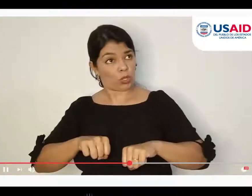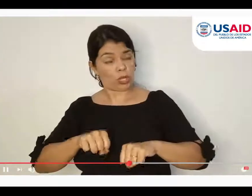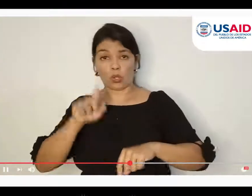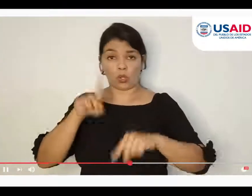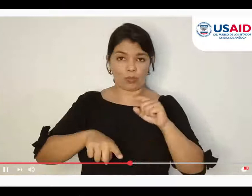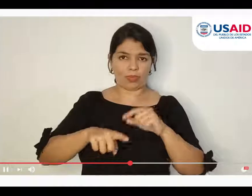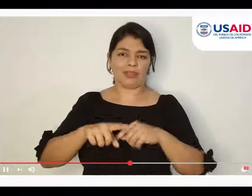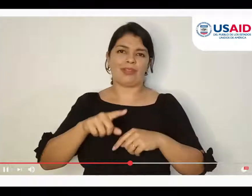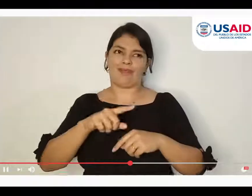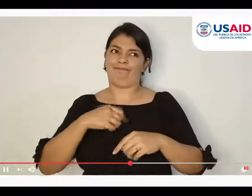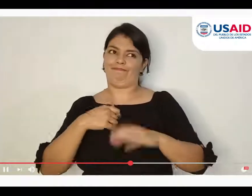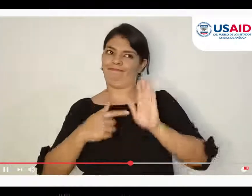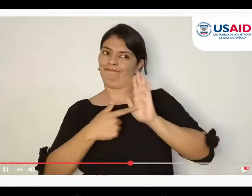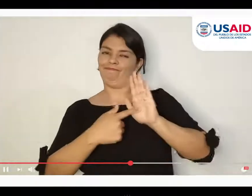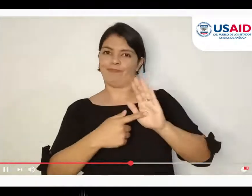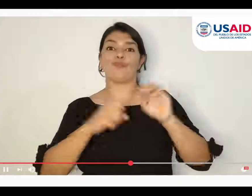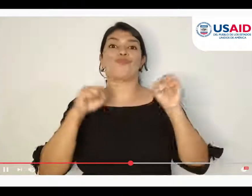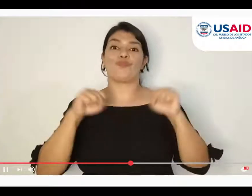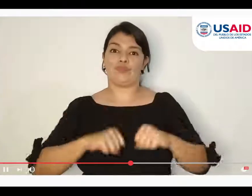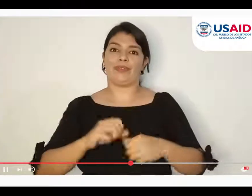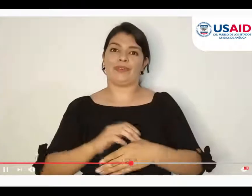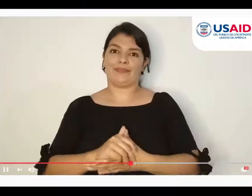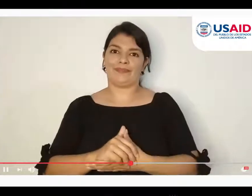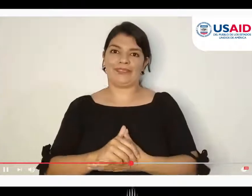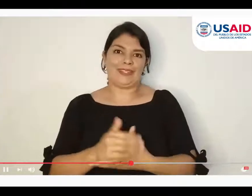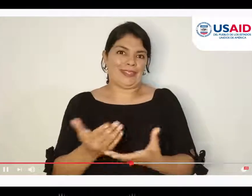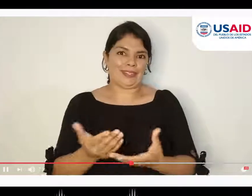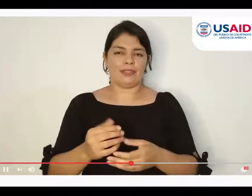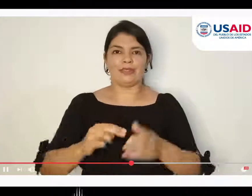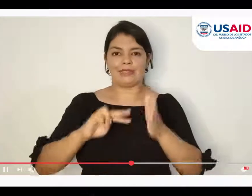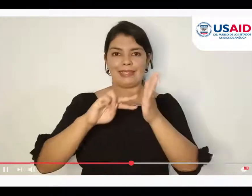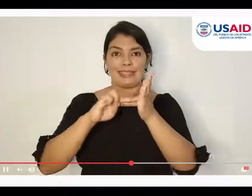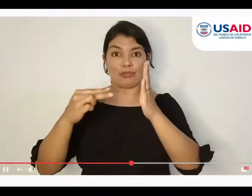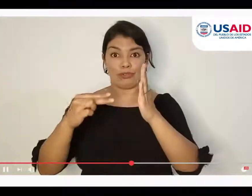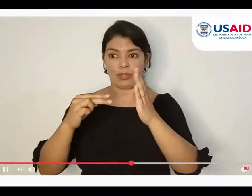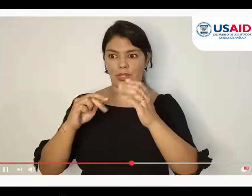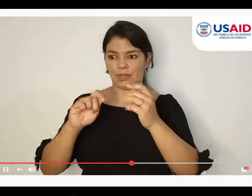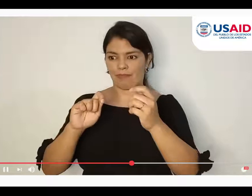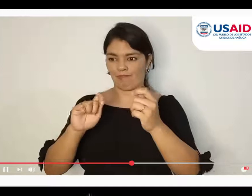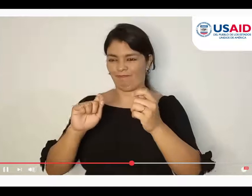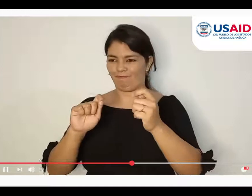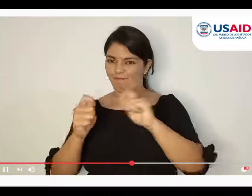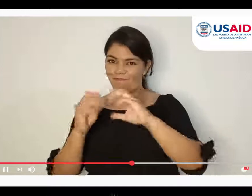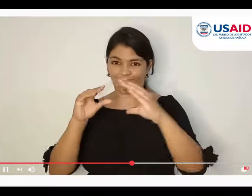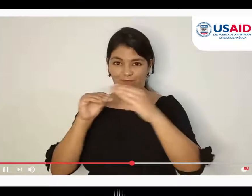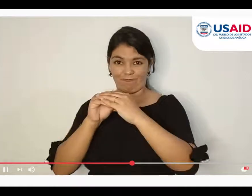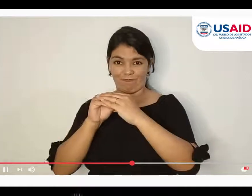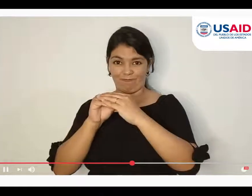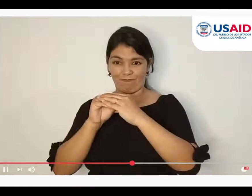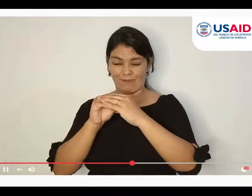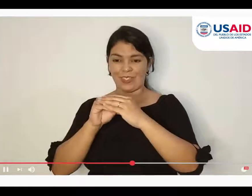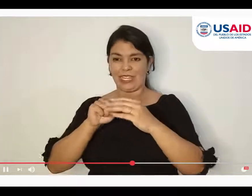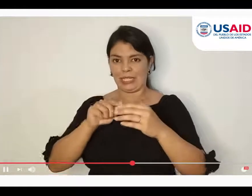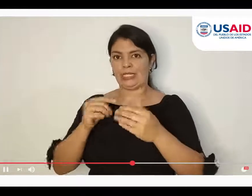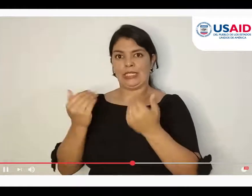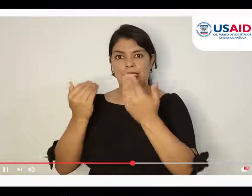una persona con discapacidad. Entonces, digamos que la tecnología adaptada versus la